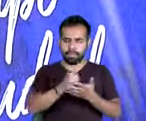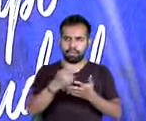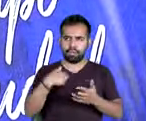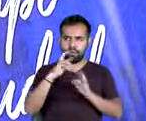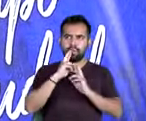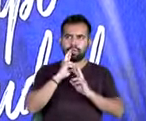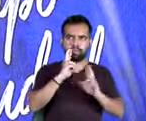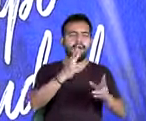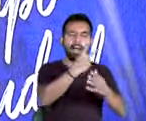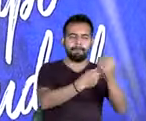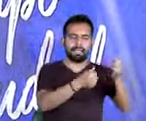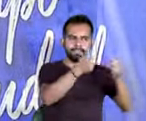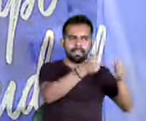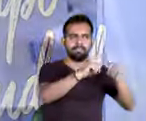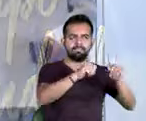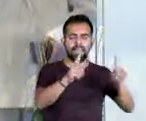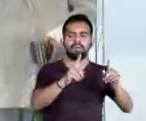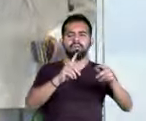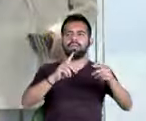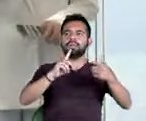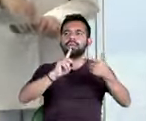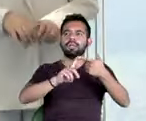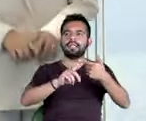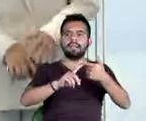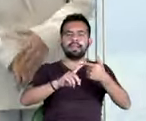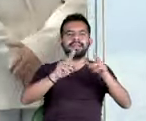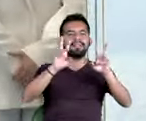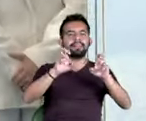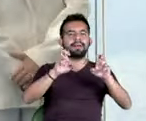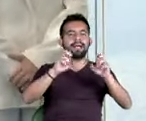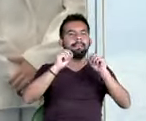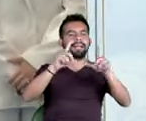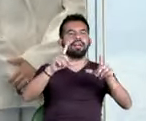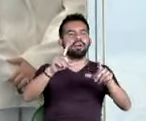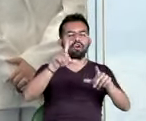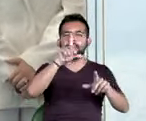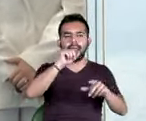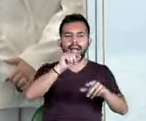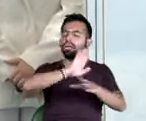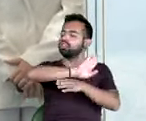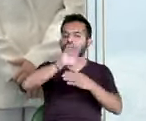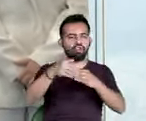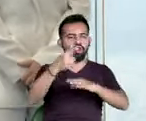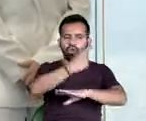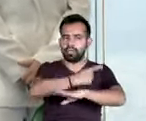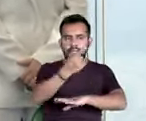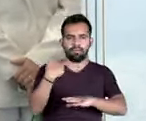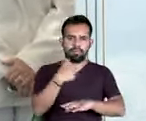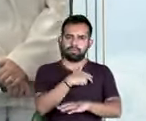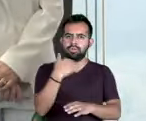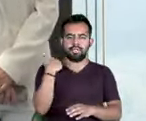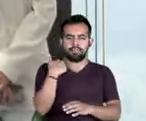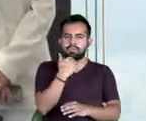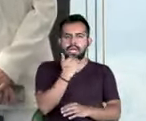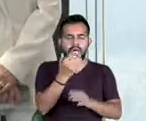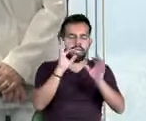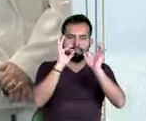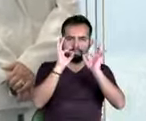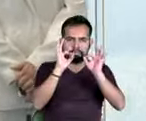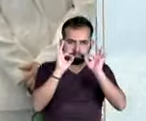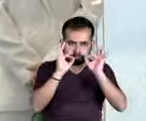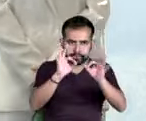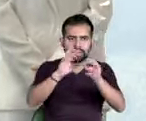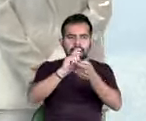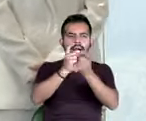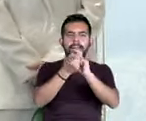digamos, ambas son de respuestas rápidas. Respecto al pico y placa todo el día, tenemos un plan maestro de movilidad y este plan maestro de